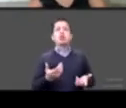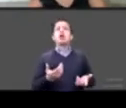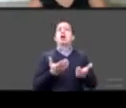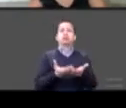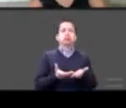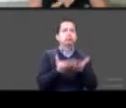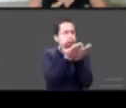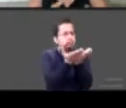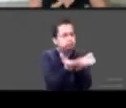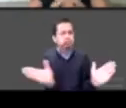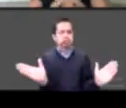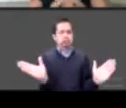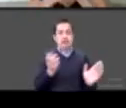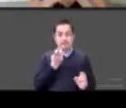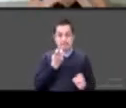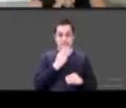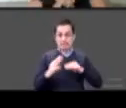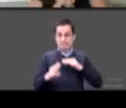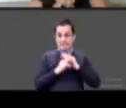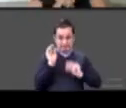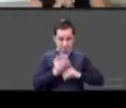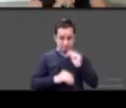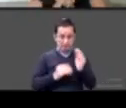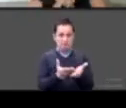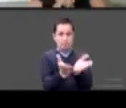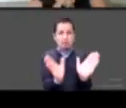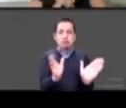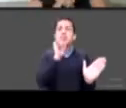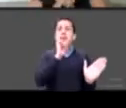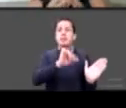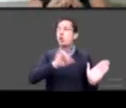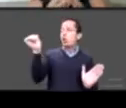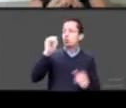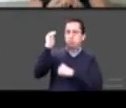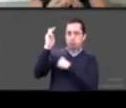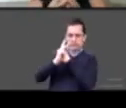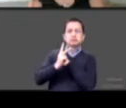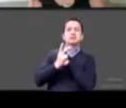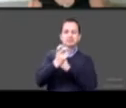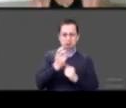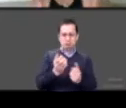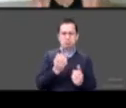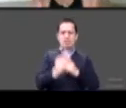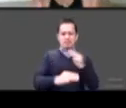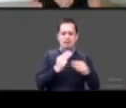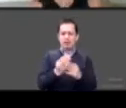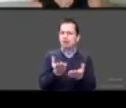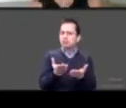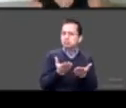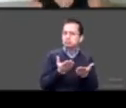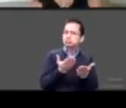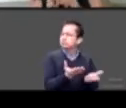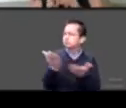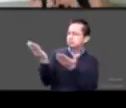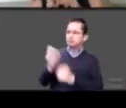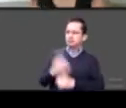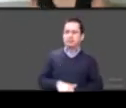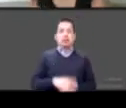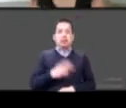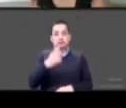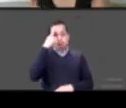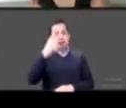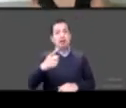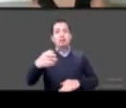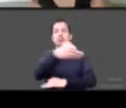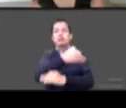estos materiales. Son herramientas que han propuesto y han puesto a disposición los miembros de la comunidad. No es